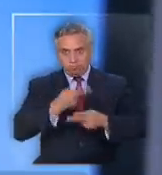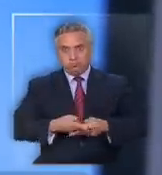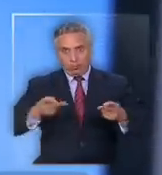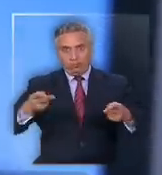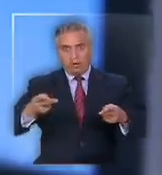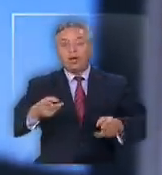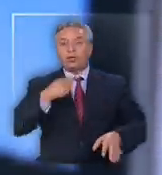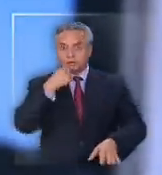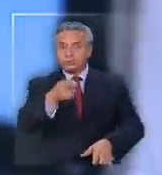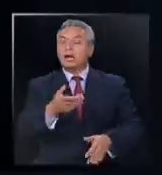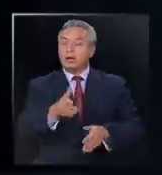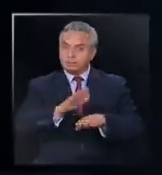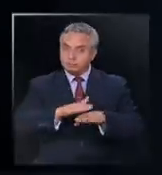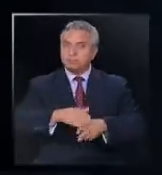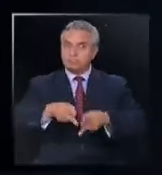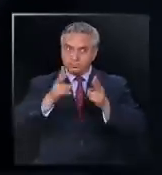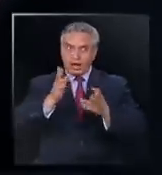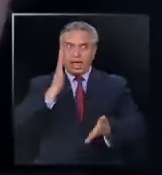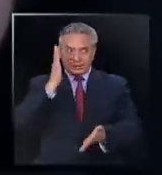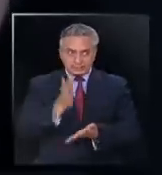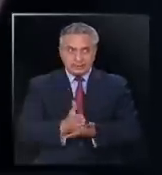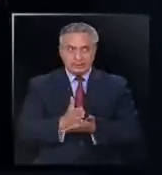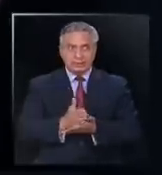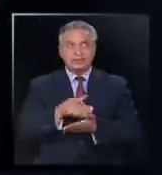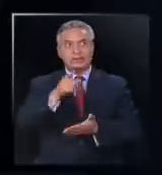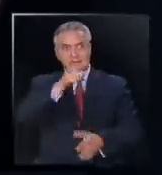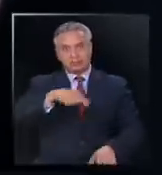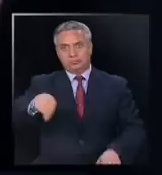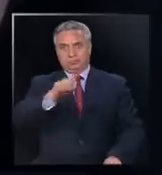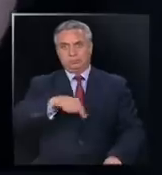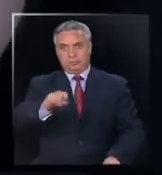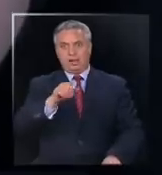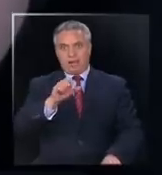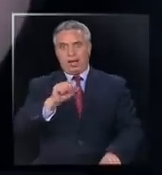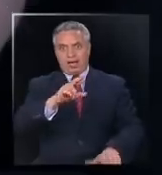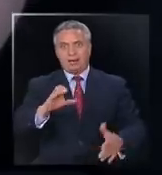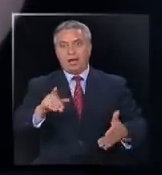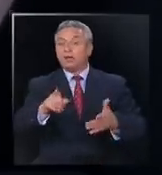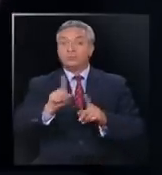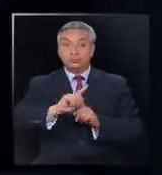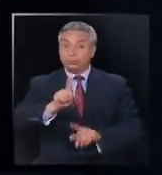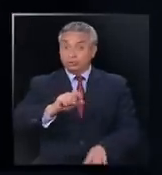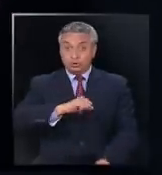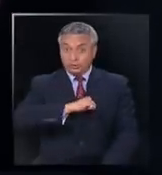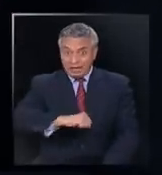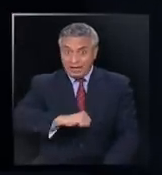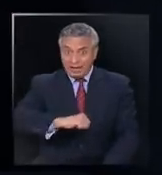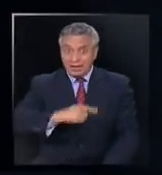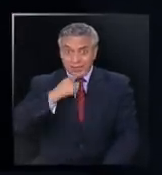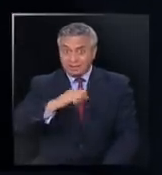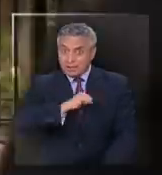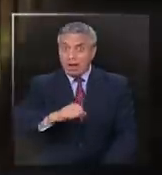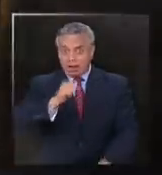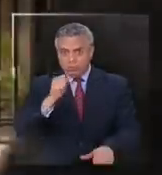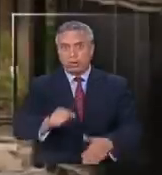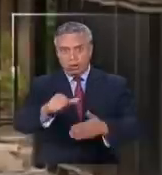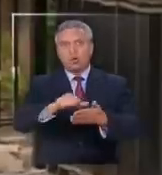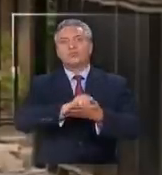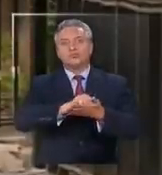permite exigir la vacunación a los residentes del área y los que se nieguen podrían, escuche bien, enfrentar multas de